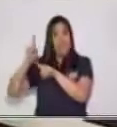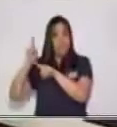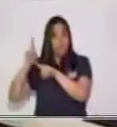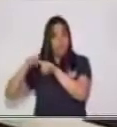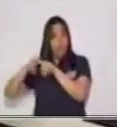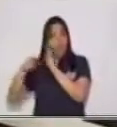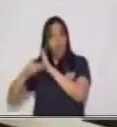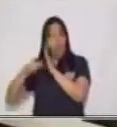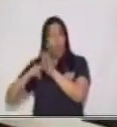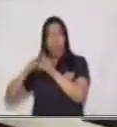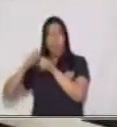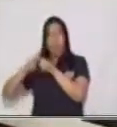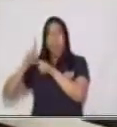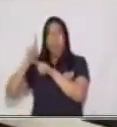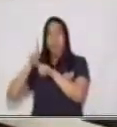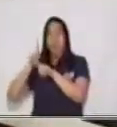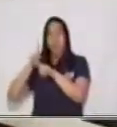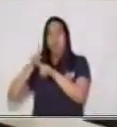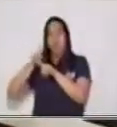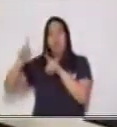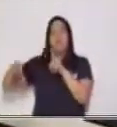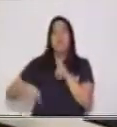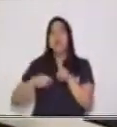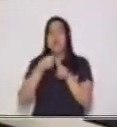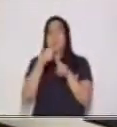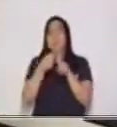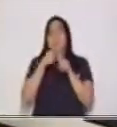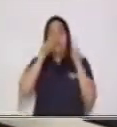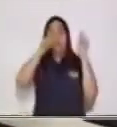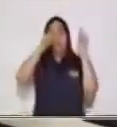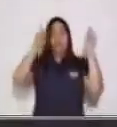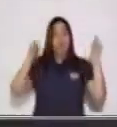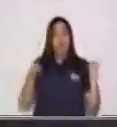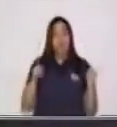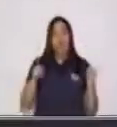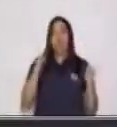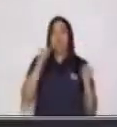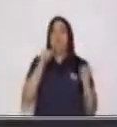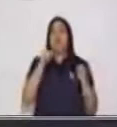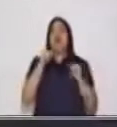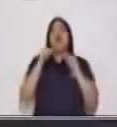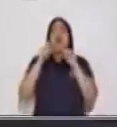para llegar o alcanzar el siguiente número, le tengo que sumar 1.